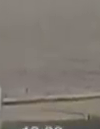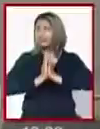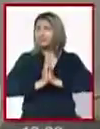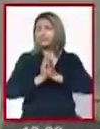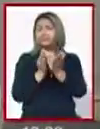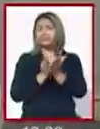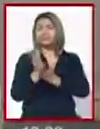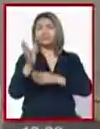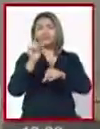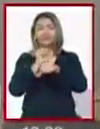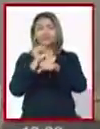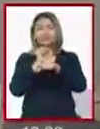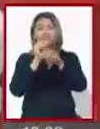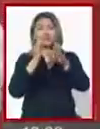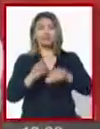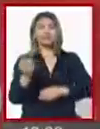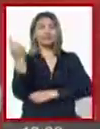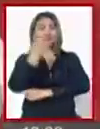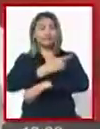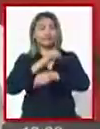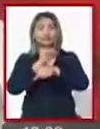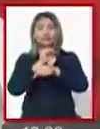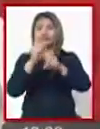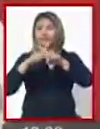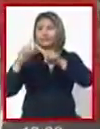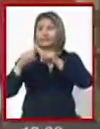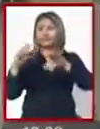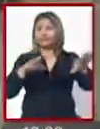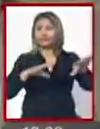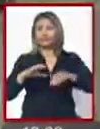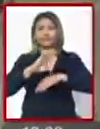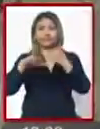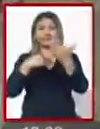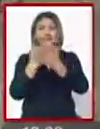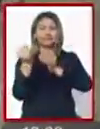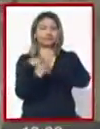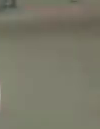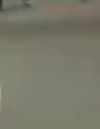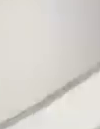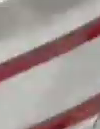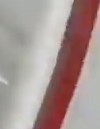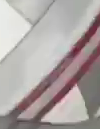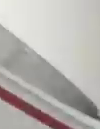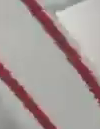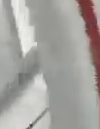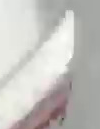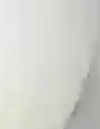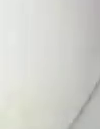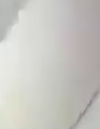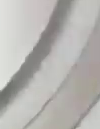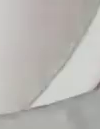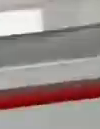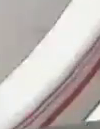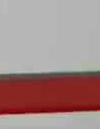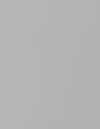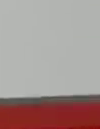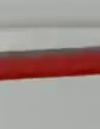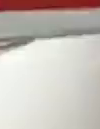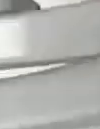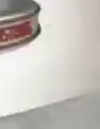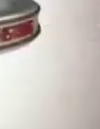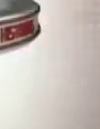reivindicación de derechos laborales, Día del Trabajador, diferentes actos en todo el país. En instantes,